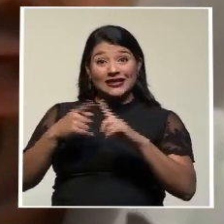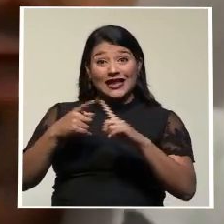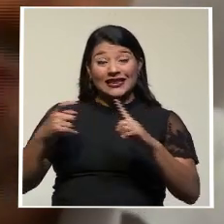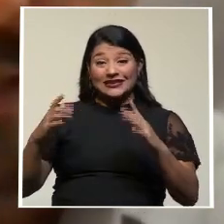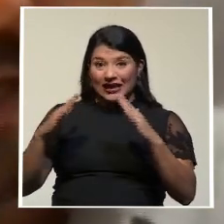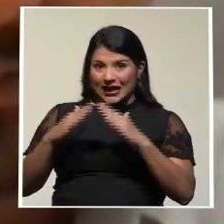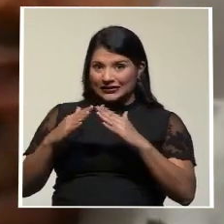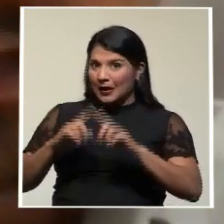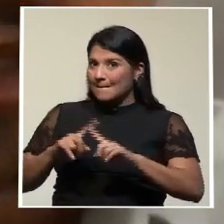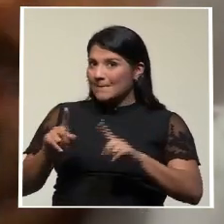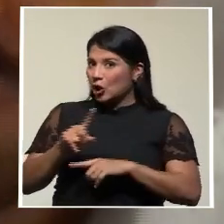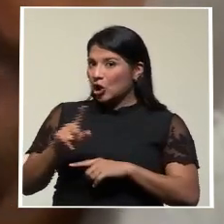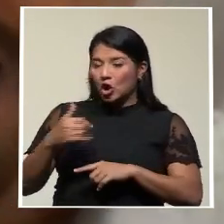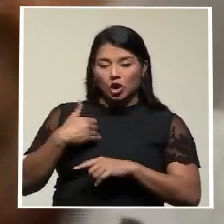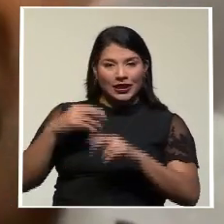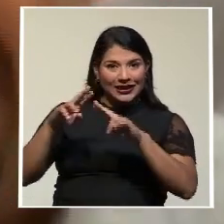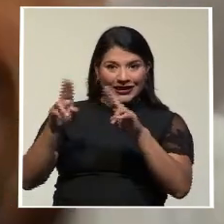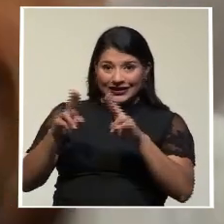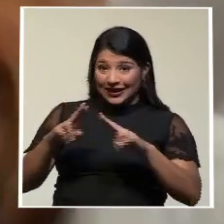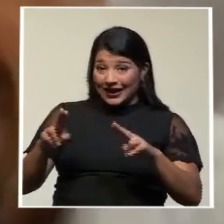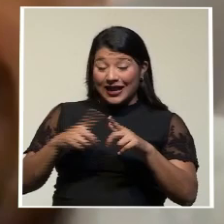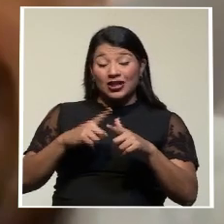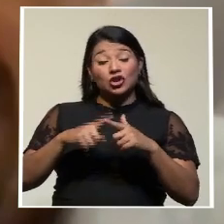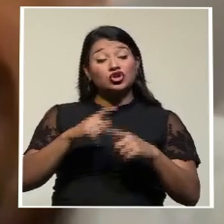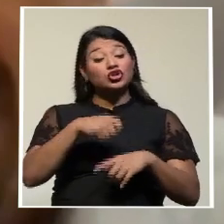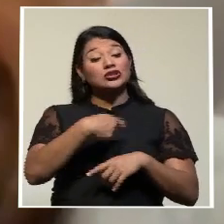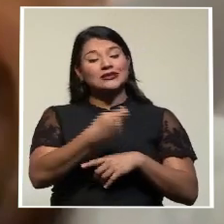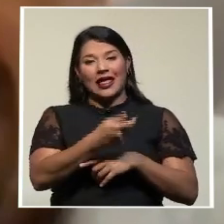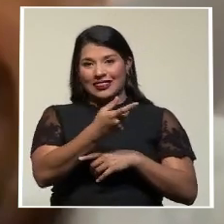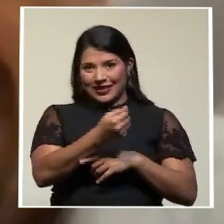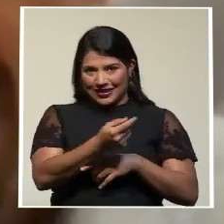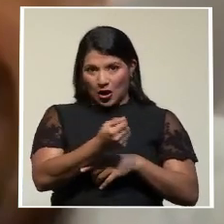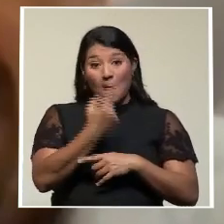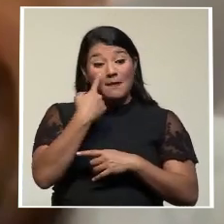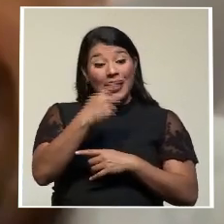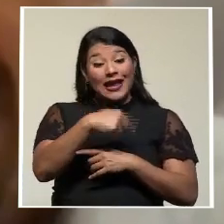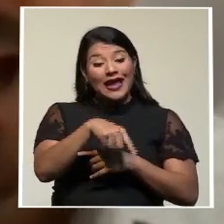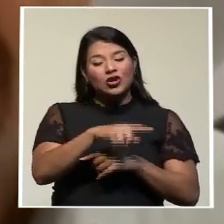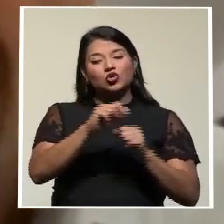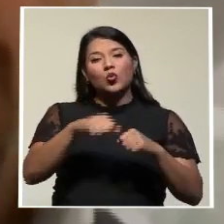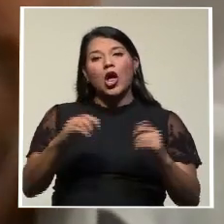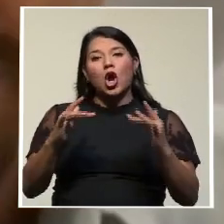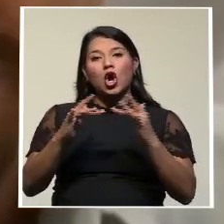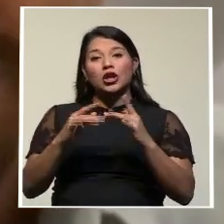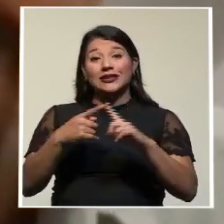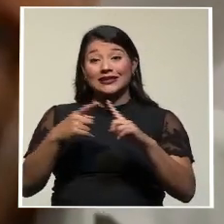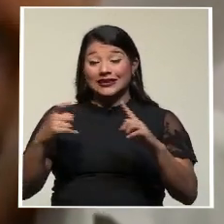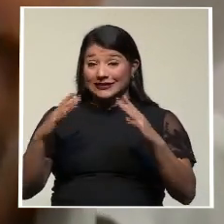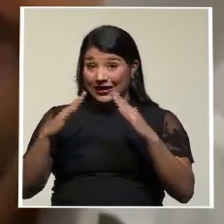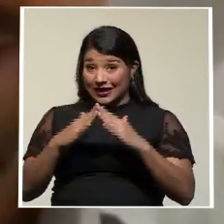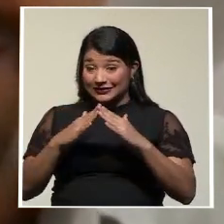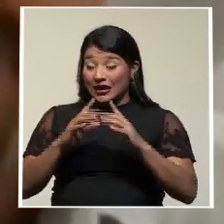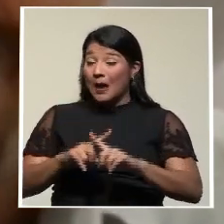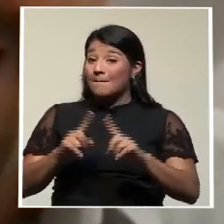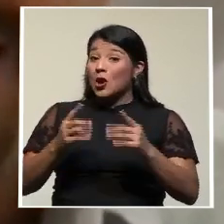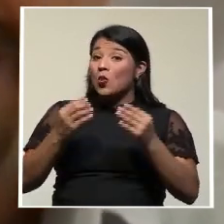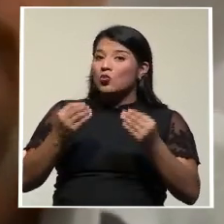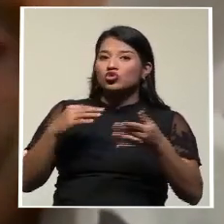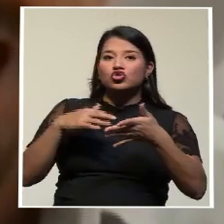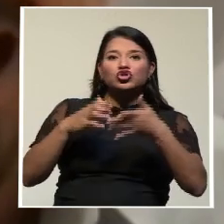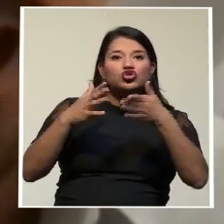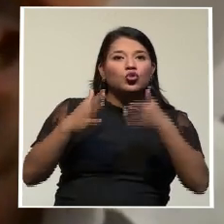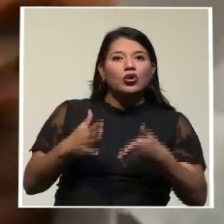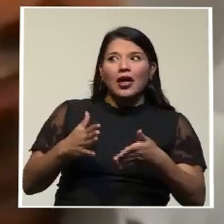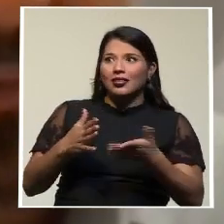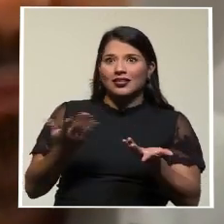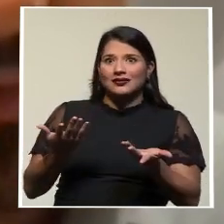puedan conectarse. Eso ayudaría, pero también hay que decirlo, hay muchos estudiantes donde sencillamente no llega